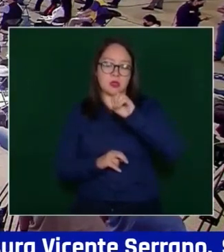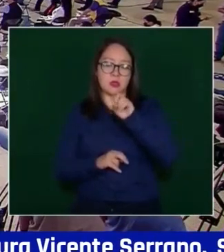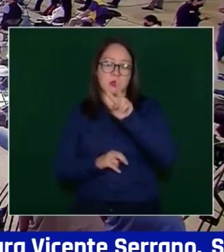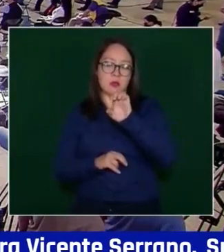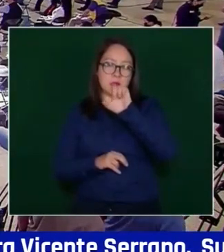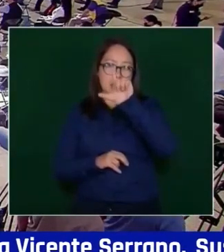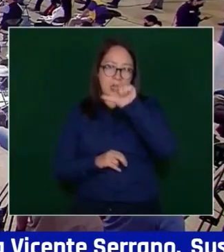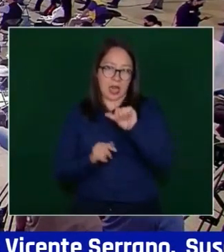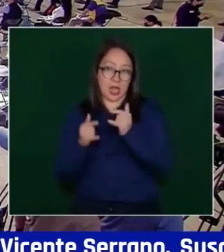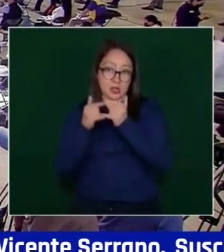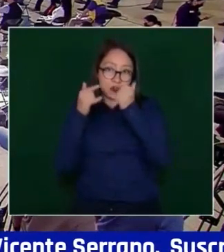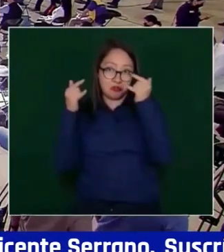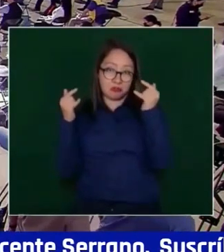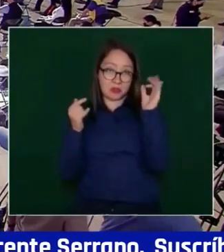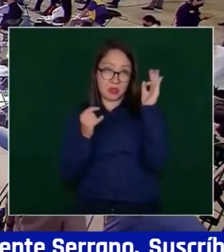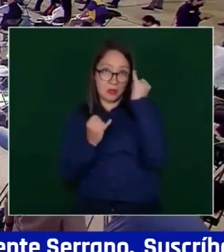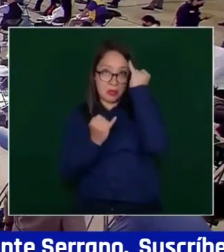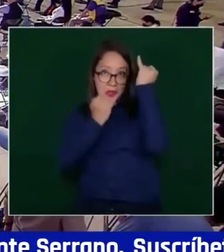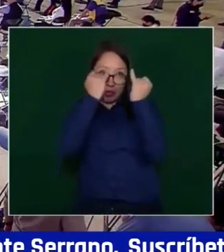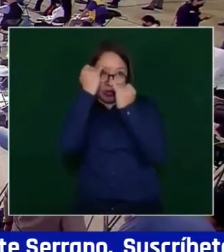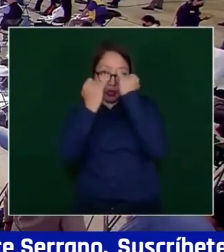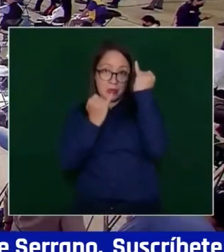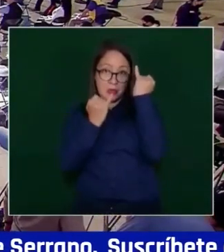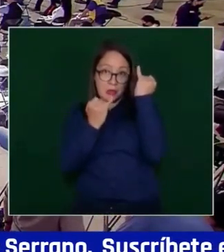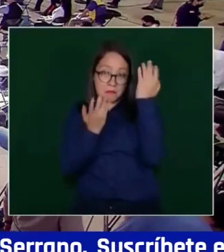fantasía, ¿no? Pero